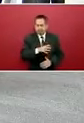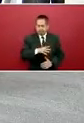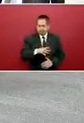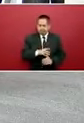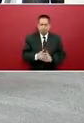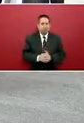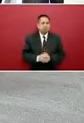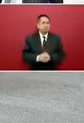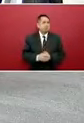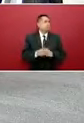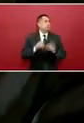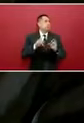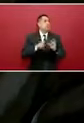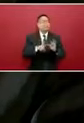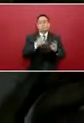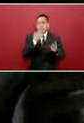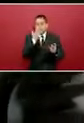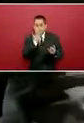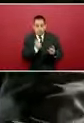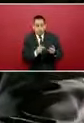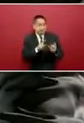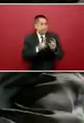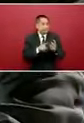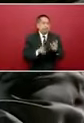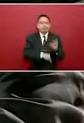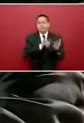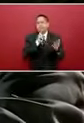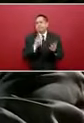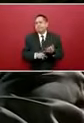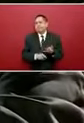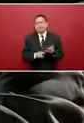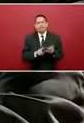Si no es un estudiante de preparatoria, es